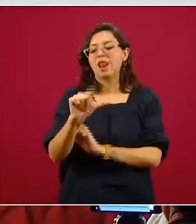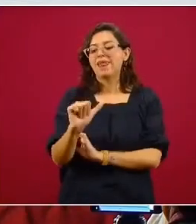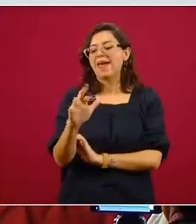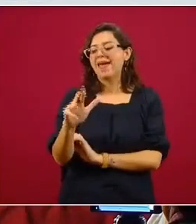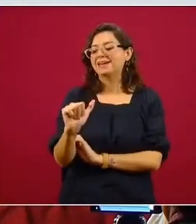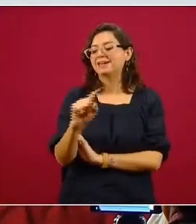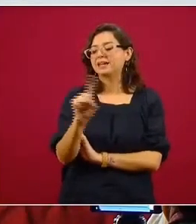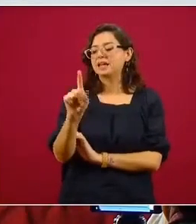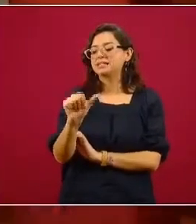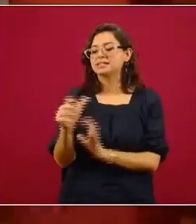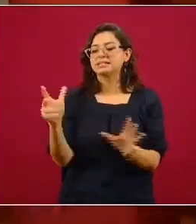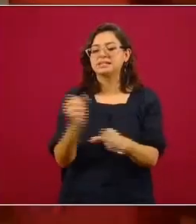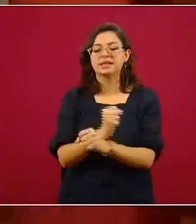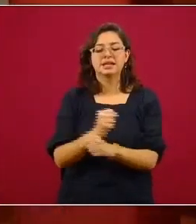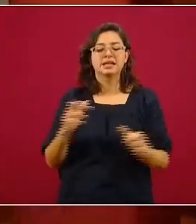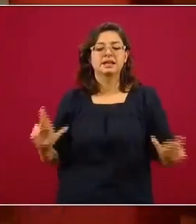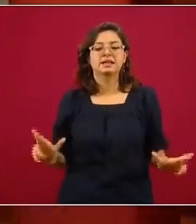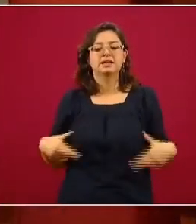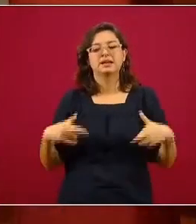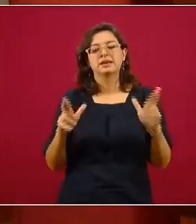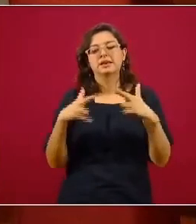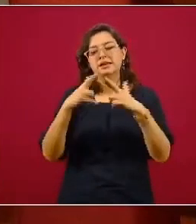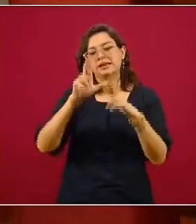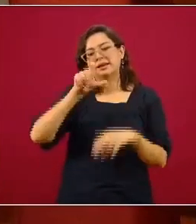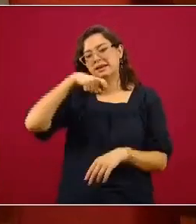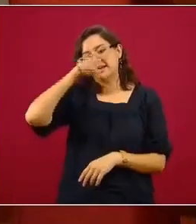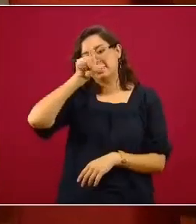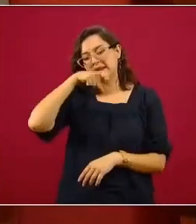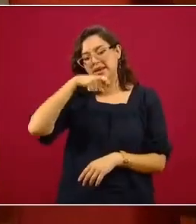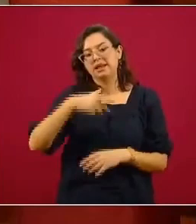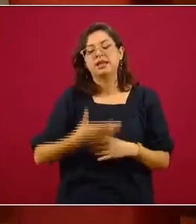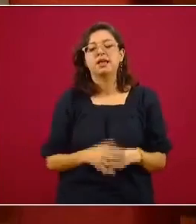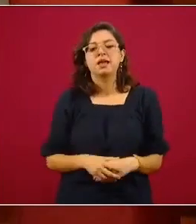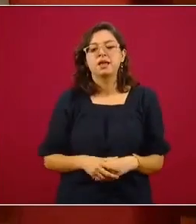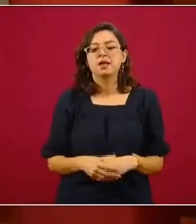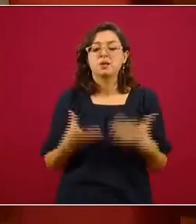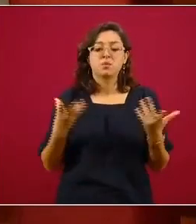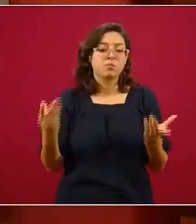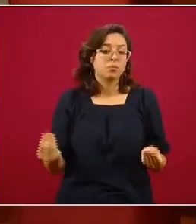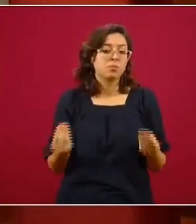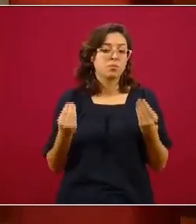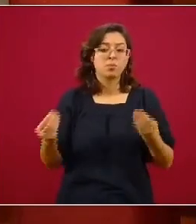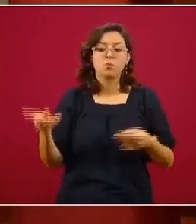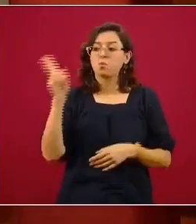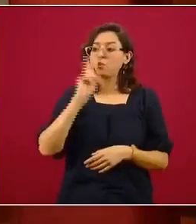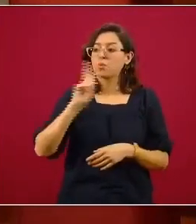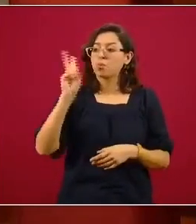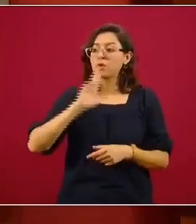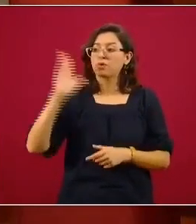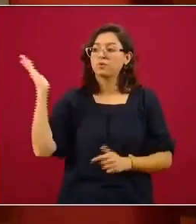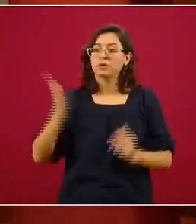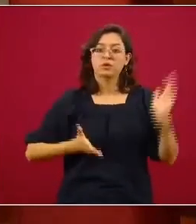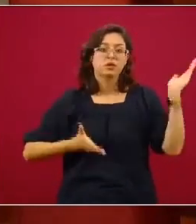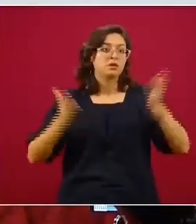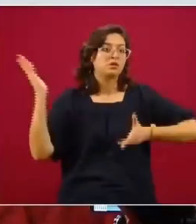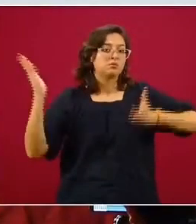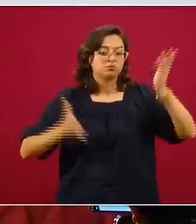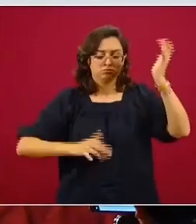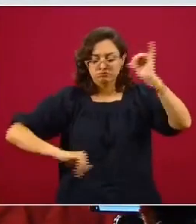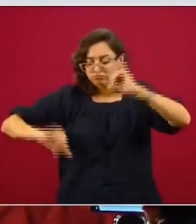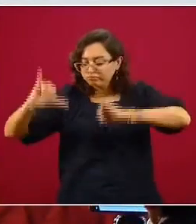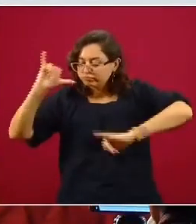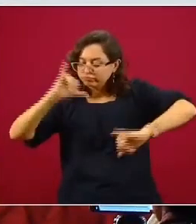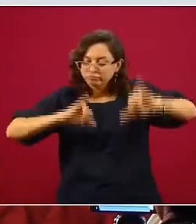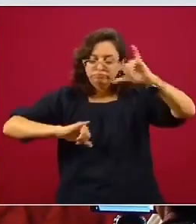de la actividad de diagnóstico de muchos laboratorios de muchas pruebas que provienen de sus unidades médicas